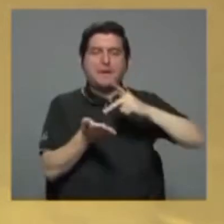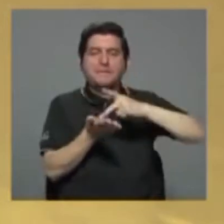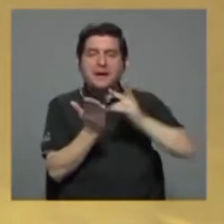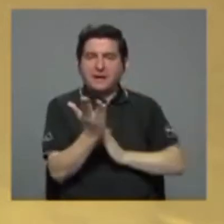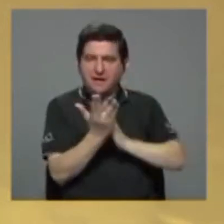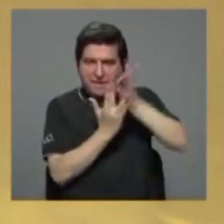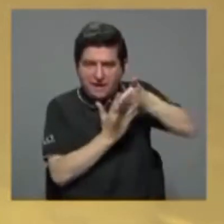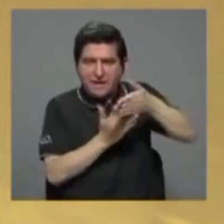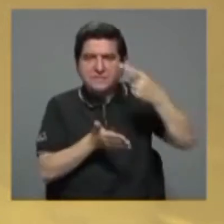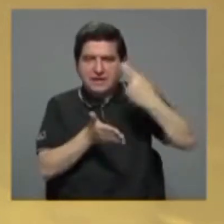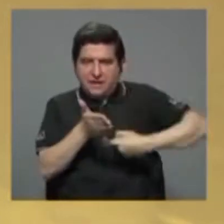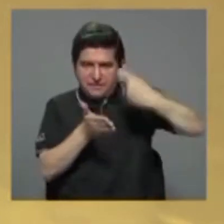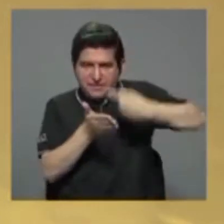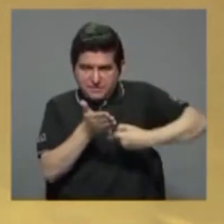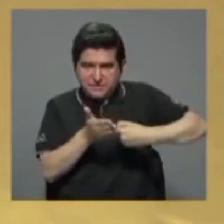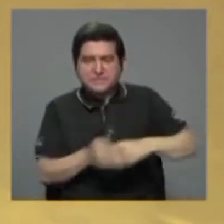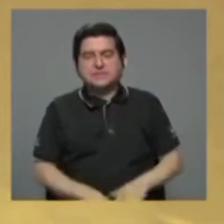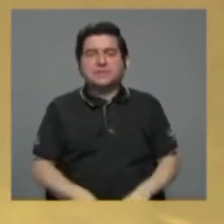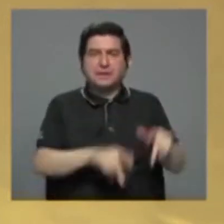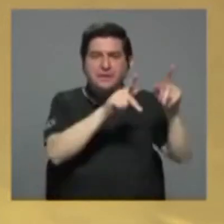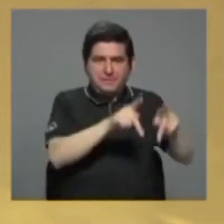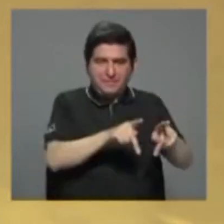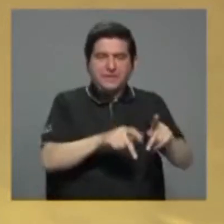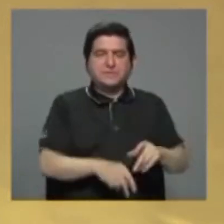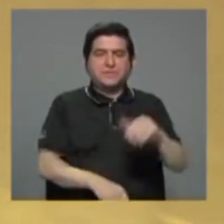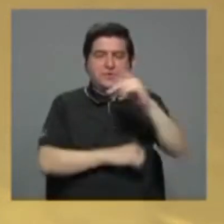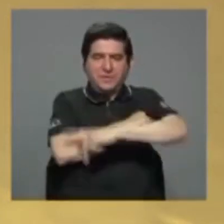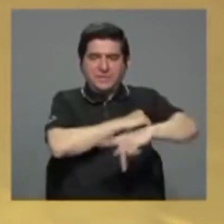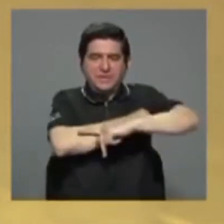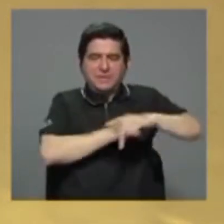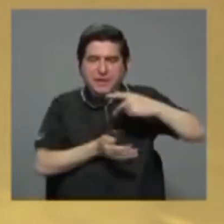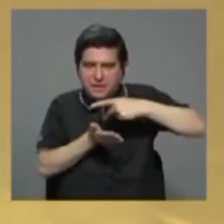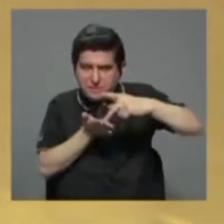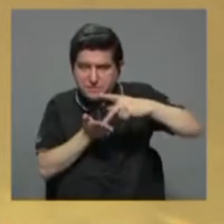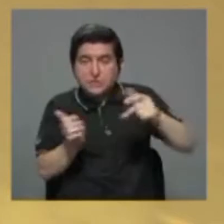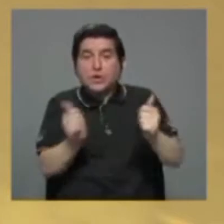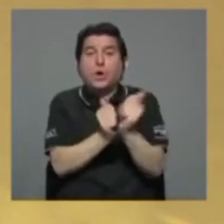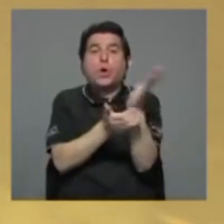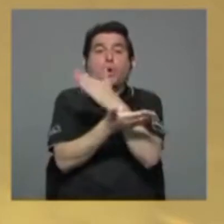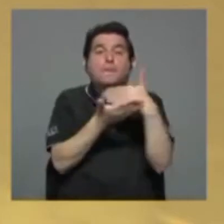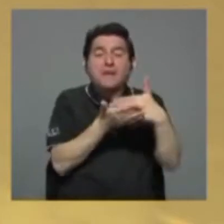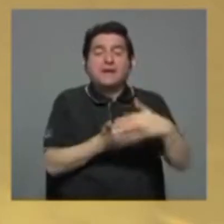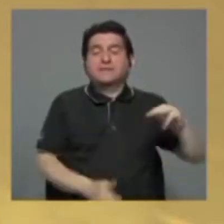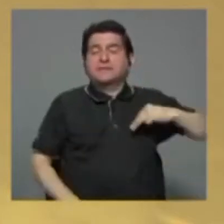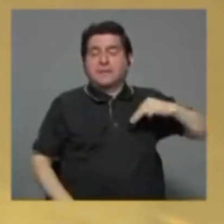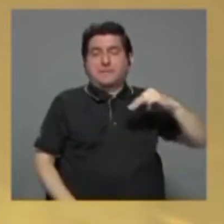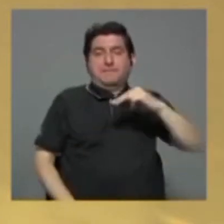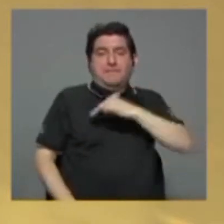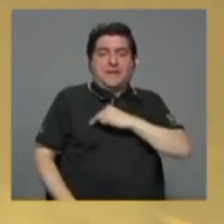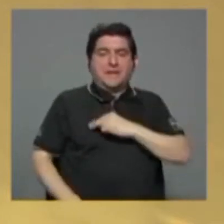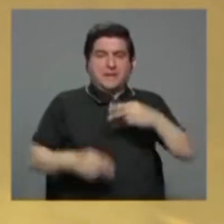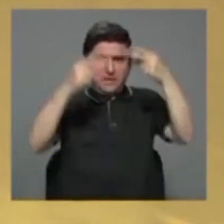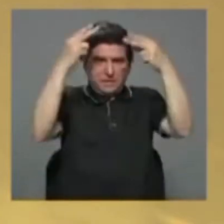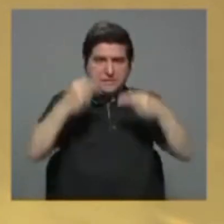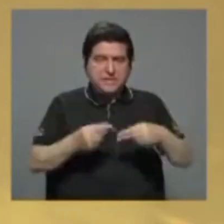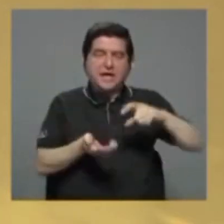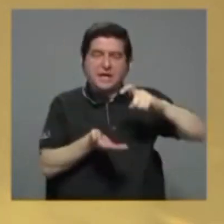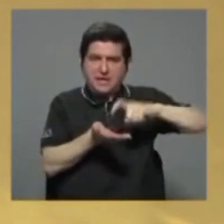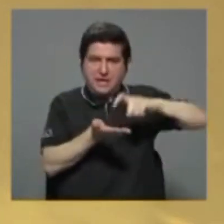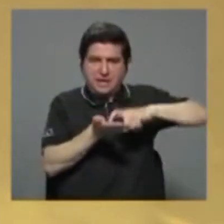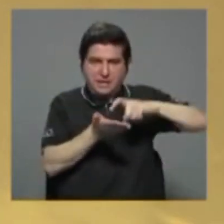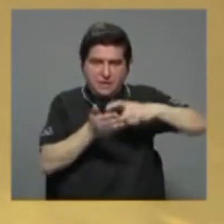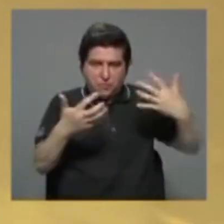los impuestos que tributan los habitantes de este país, con la parte que el Ministerio de Hacienda logra de